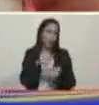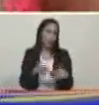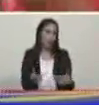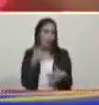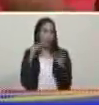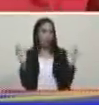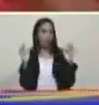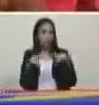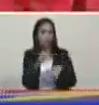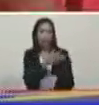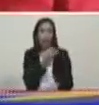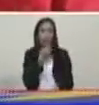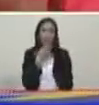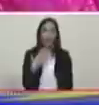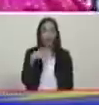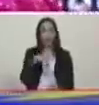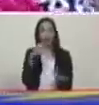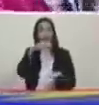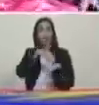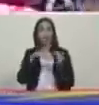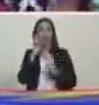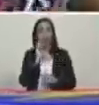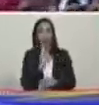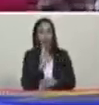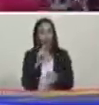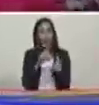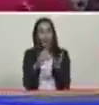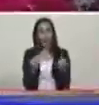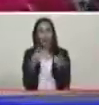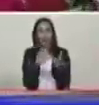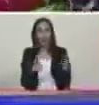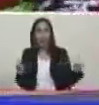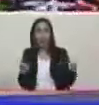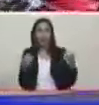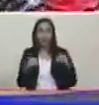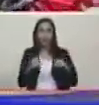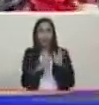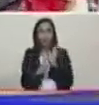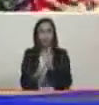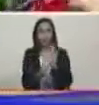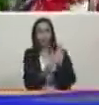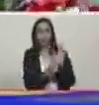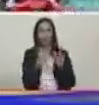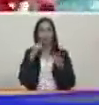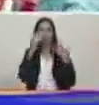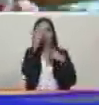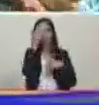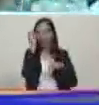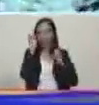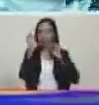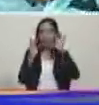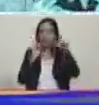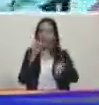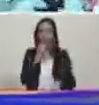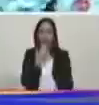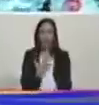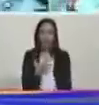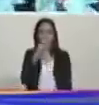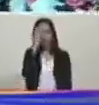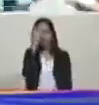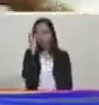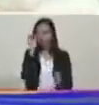uno de los estados más grandes del país, como el estado más grande del país, para presentarle a todos ustedes los mayores paisajismos, las